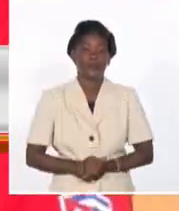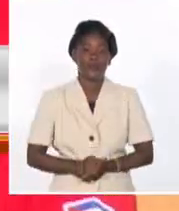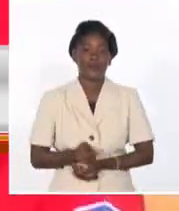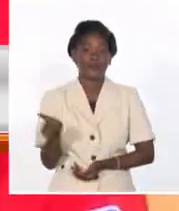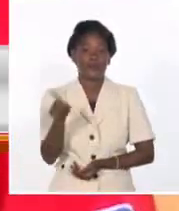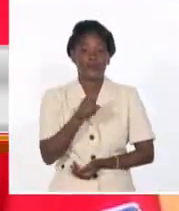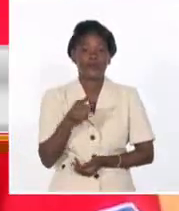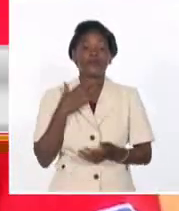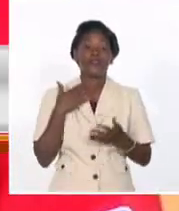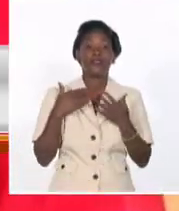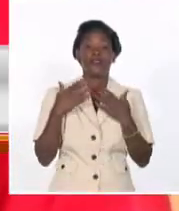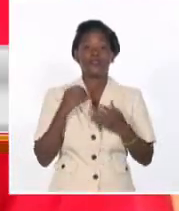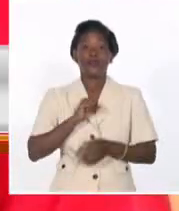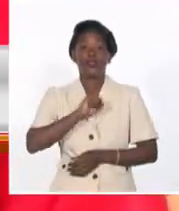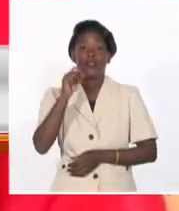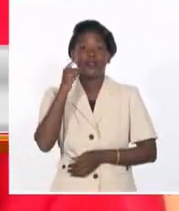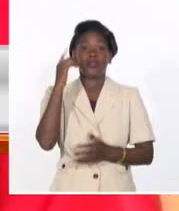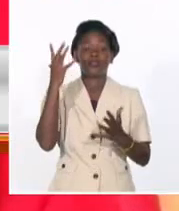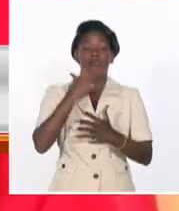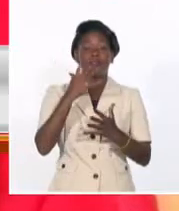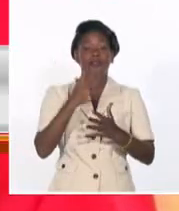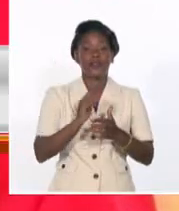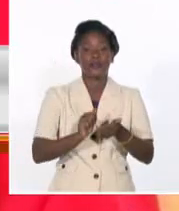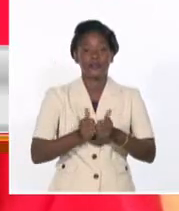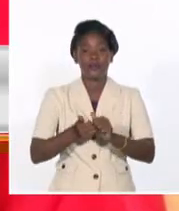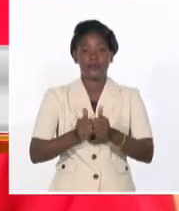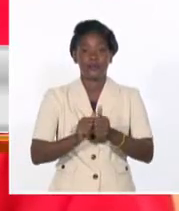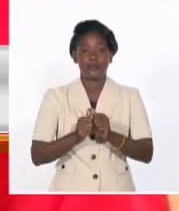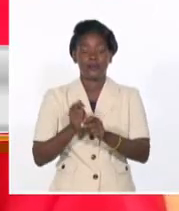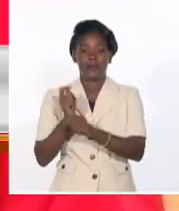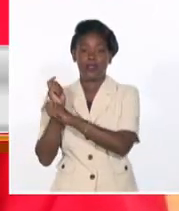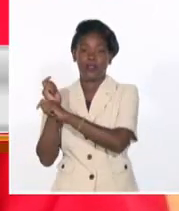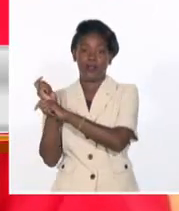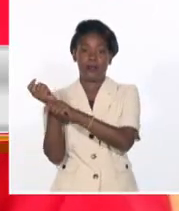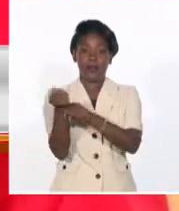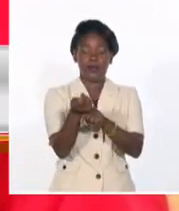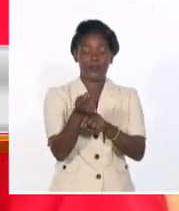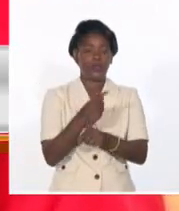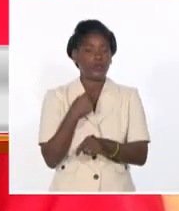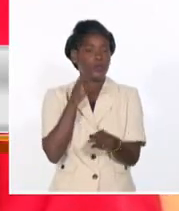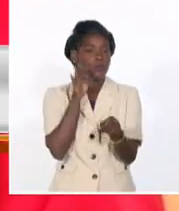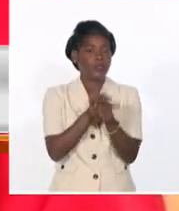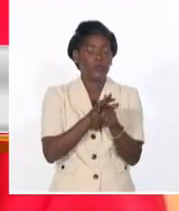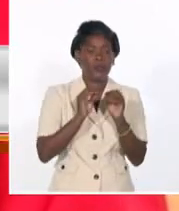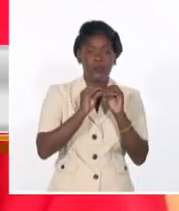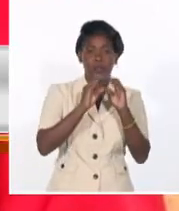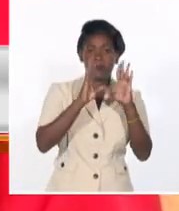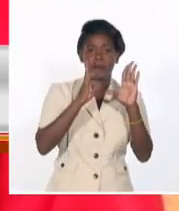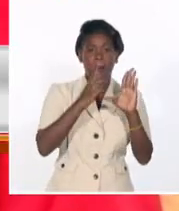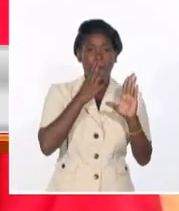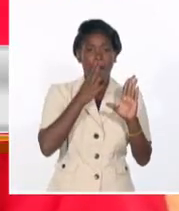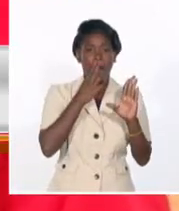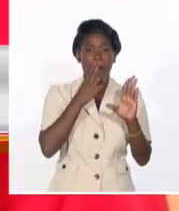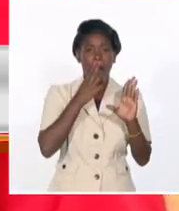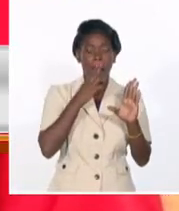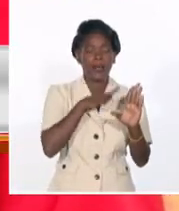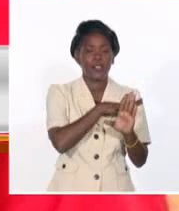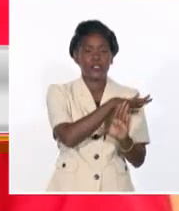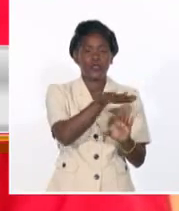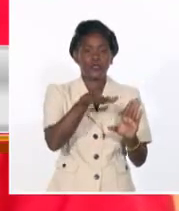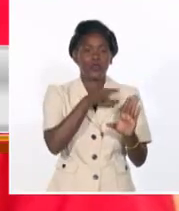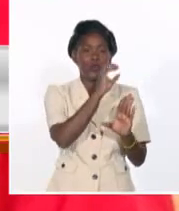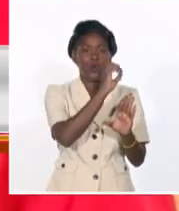de la Serie Nacional de Béisbol. Sí, nosotros desde temprano en la mañana hemos tomado todas las precauciones para que se pueda desarrollar la